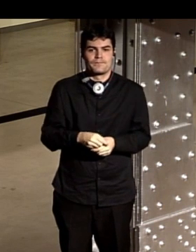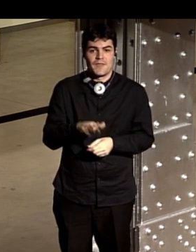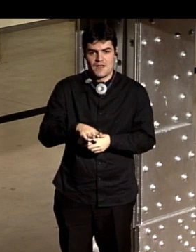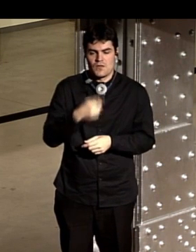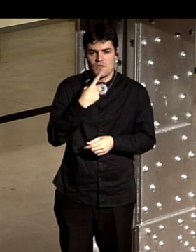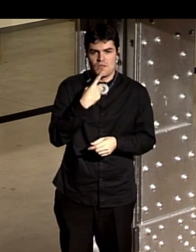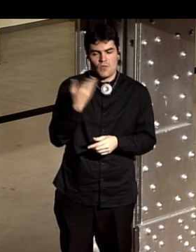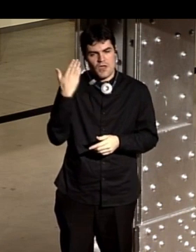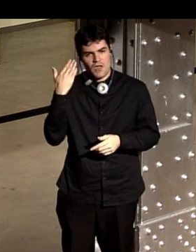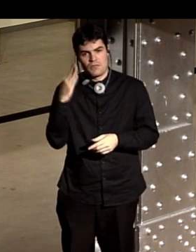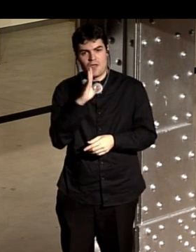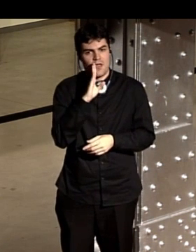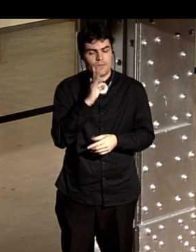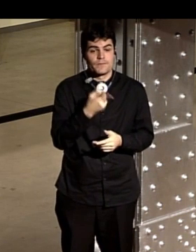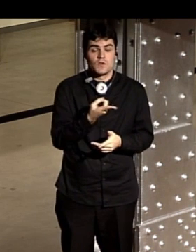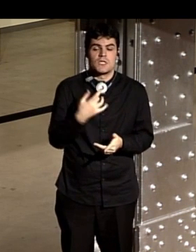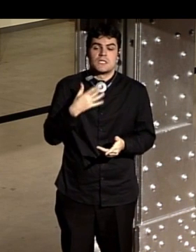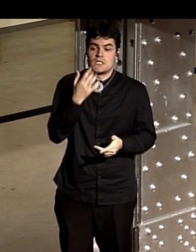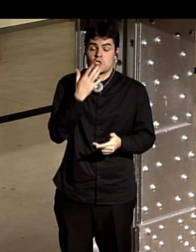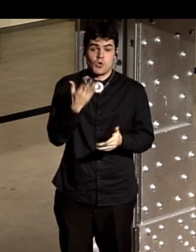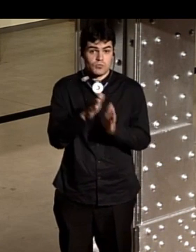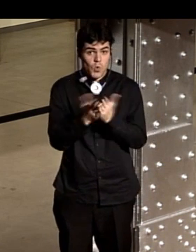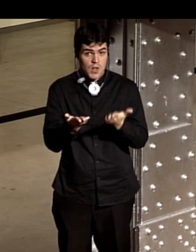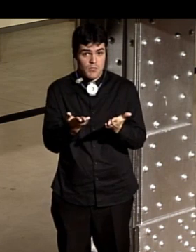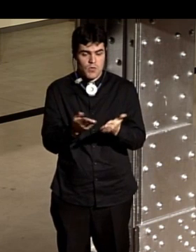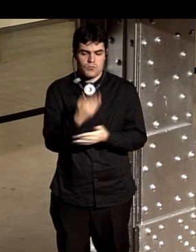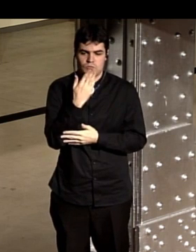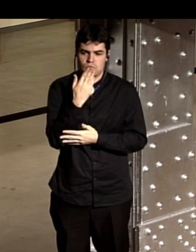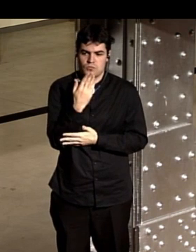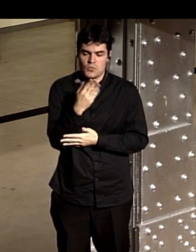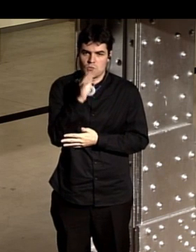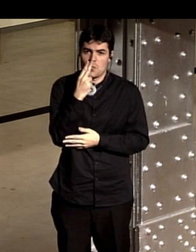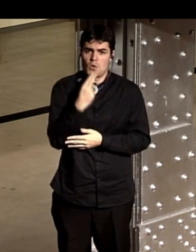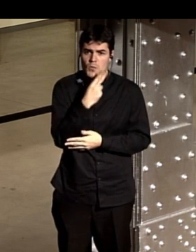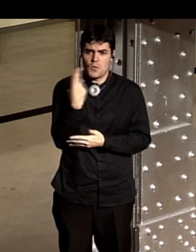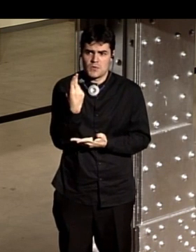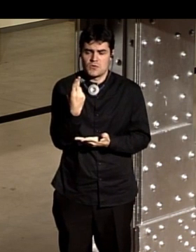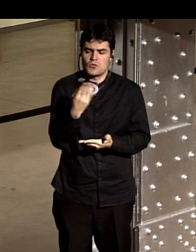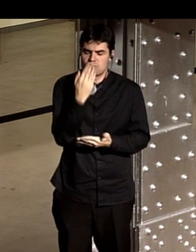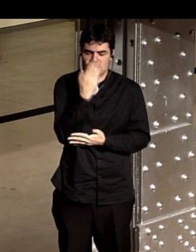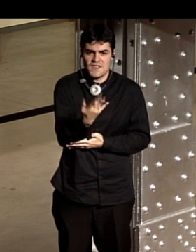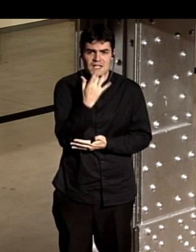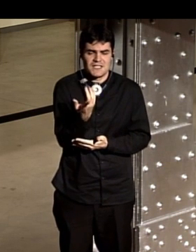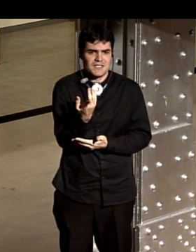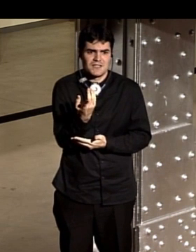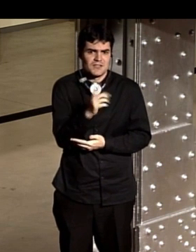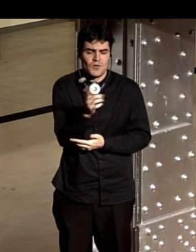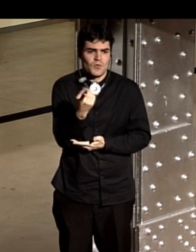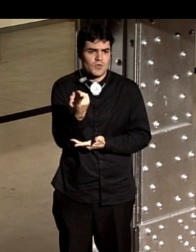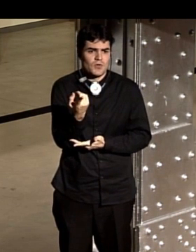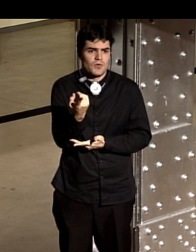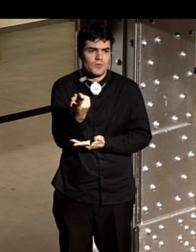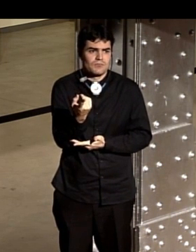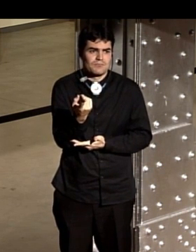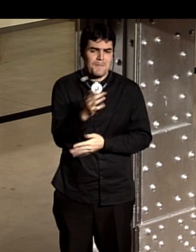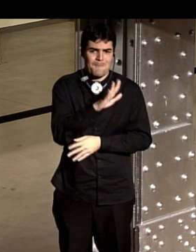compromiso de escribir un libro, tengo que ser muy honesta, porque si no es muy hipocrítica. Es como no ser periodista conmigo